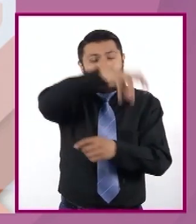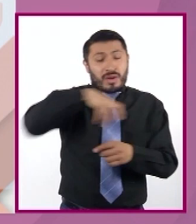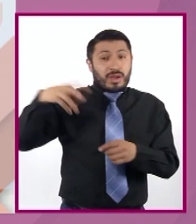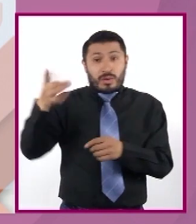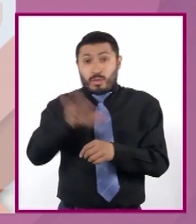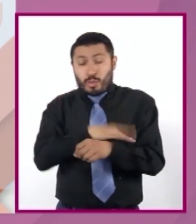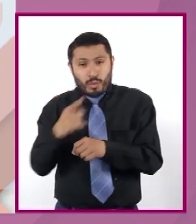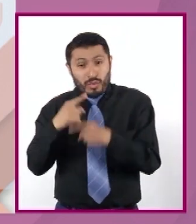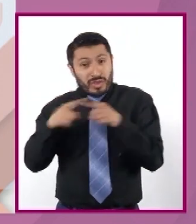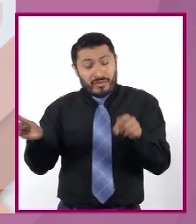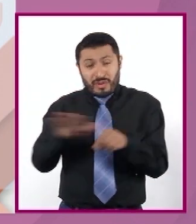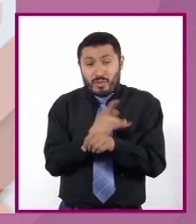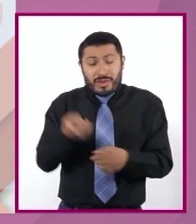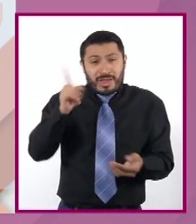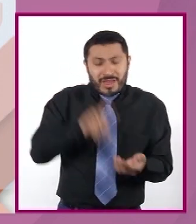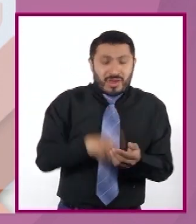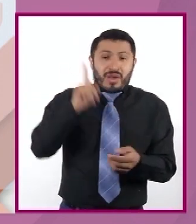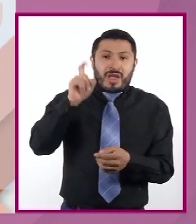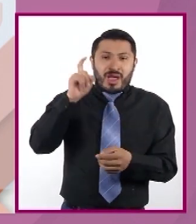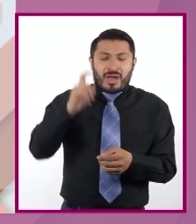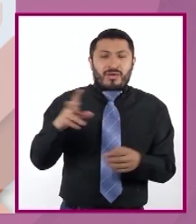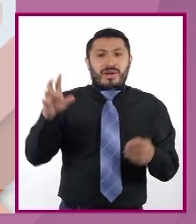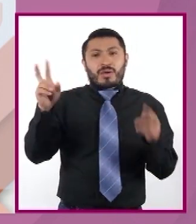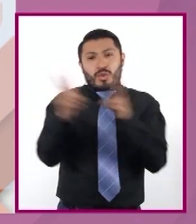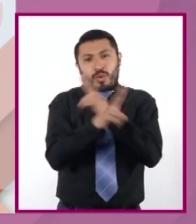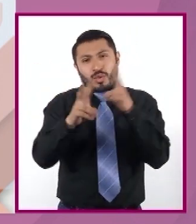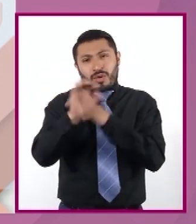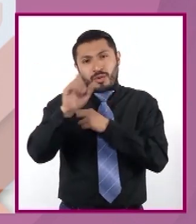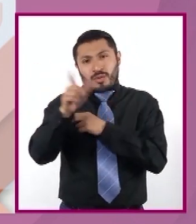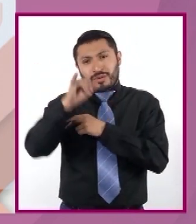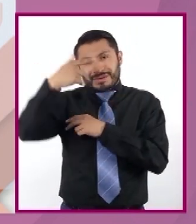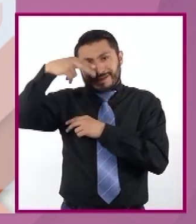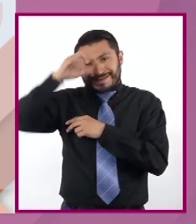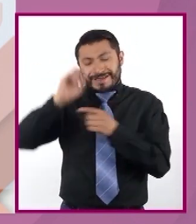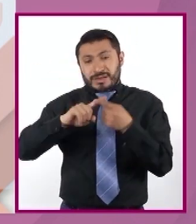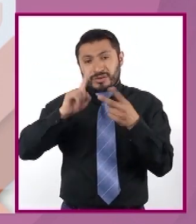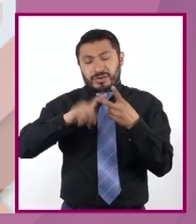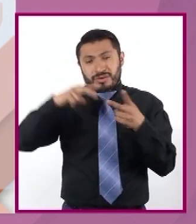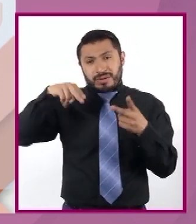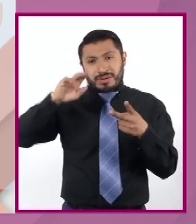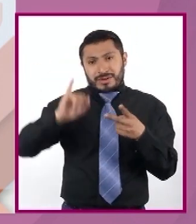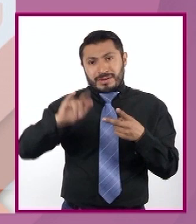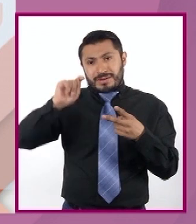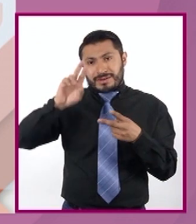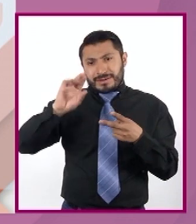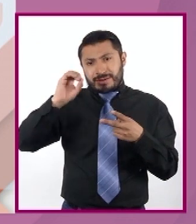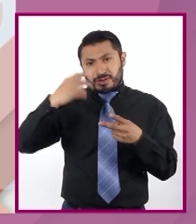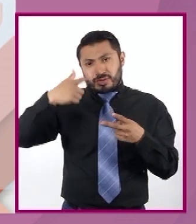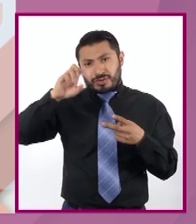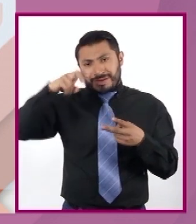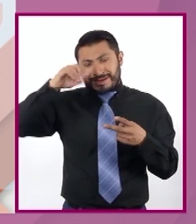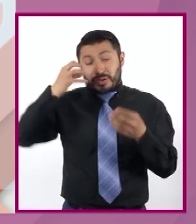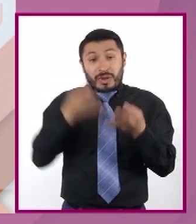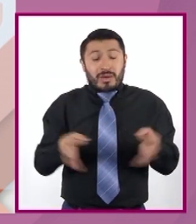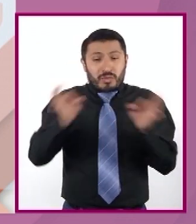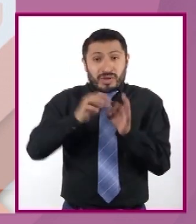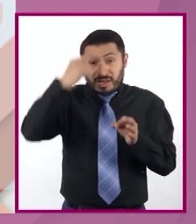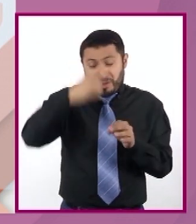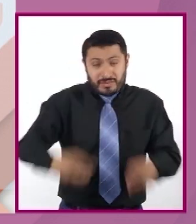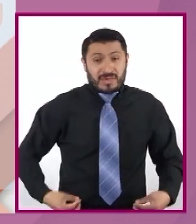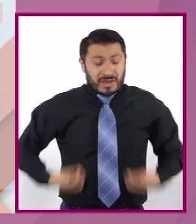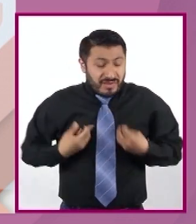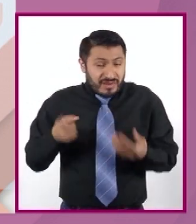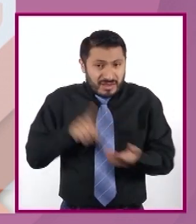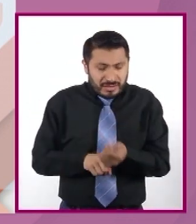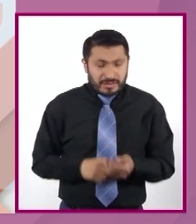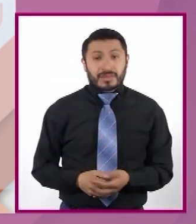una atmósfera rica en oxígeno y nitrógeno, dos factores indispensables para la aparición de la vida. El interior